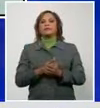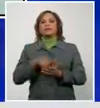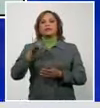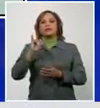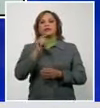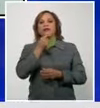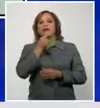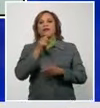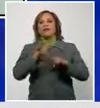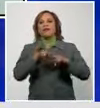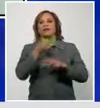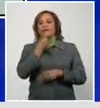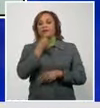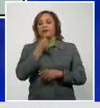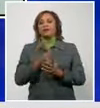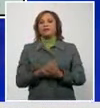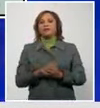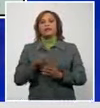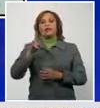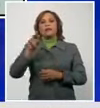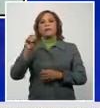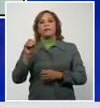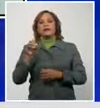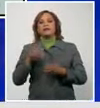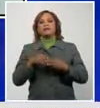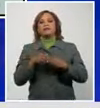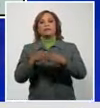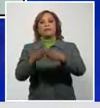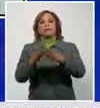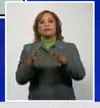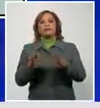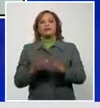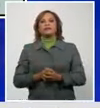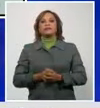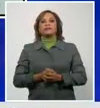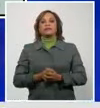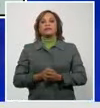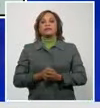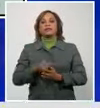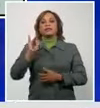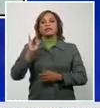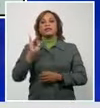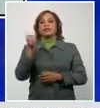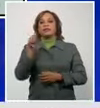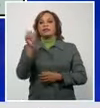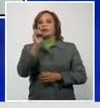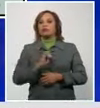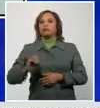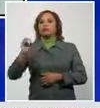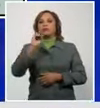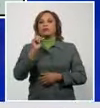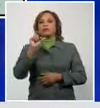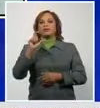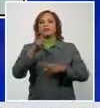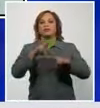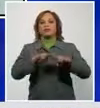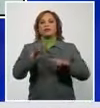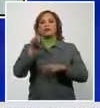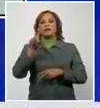Vieja, 20 de San Miguel del Padrón, 7 de 10 de Octubre, Centro Habana con